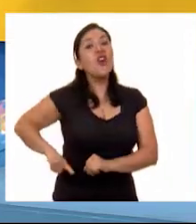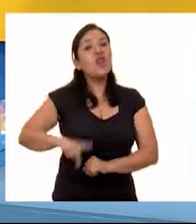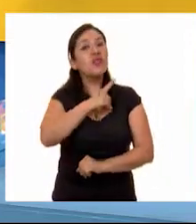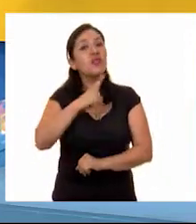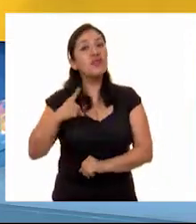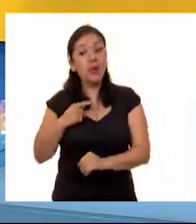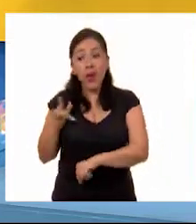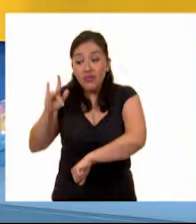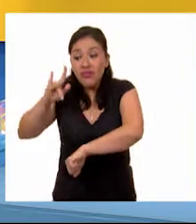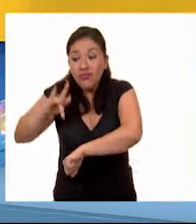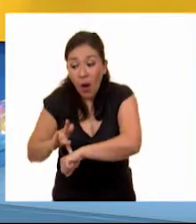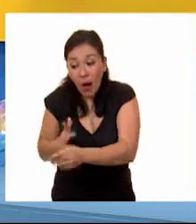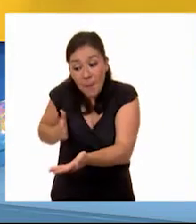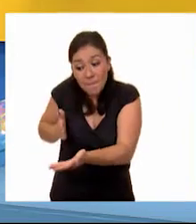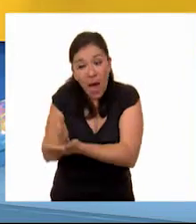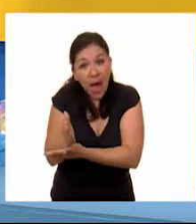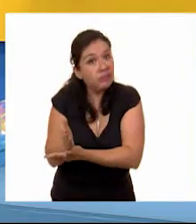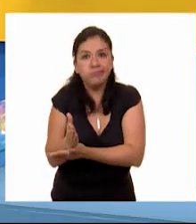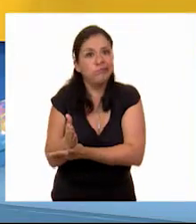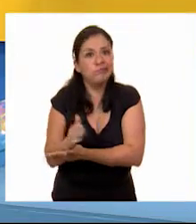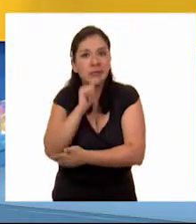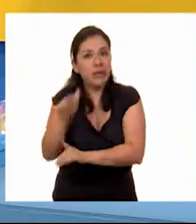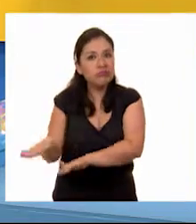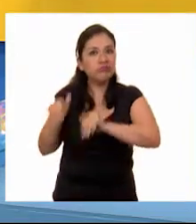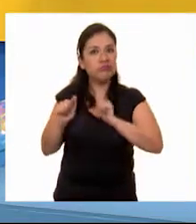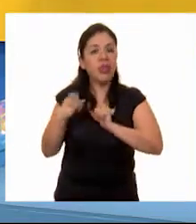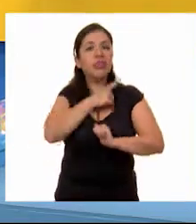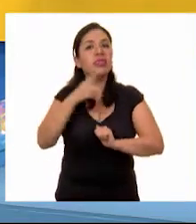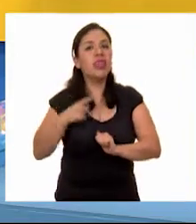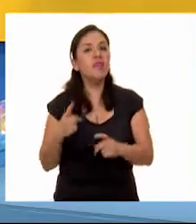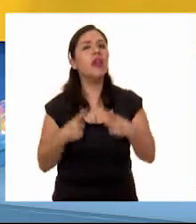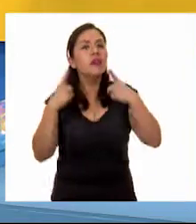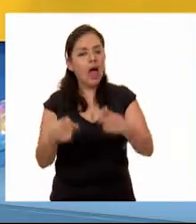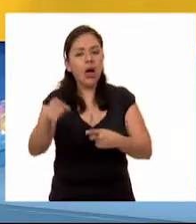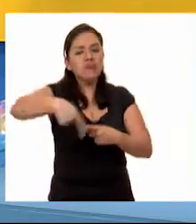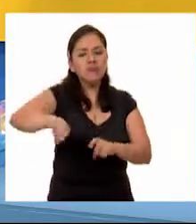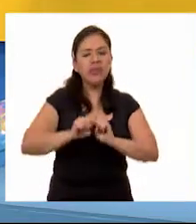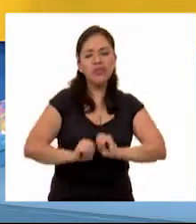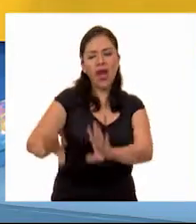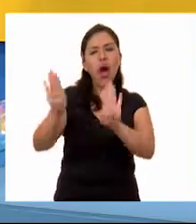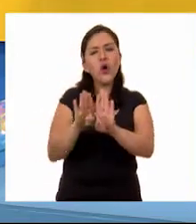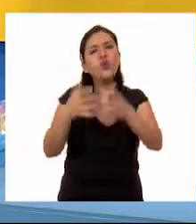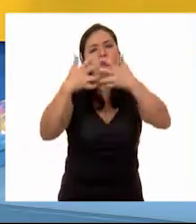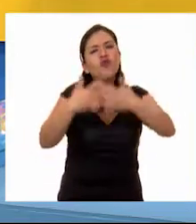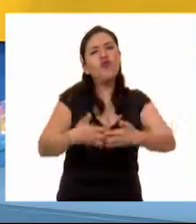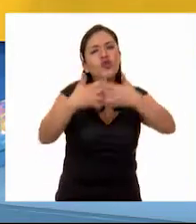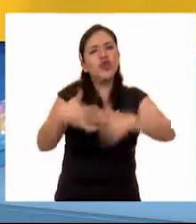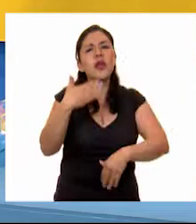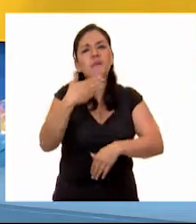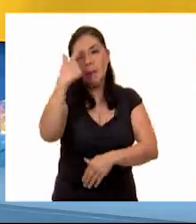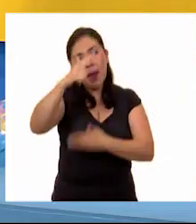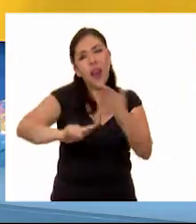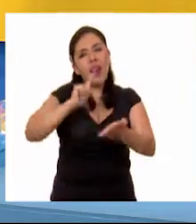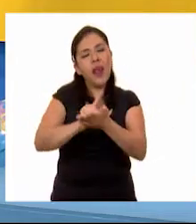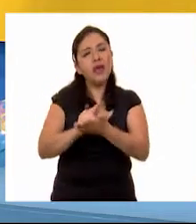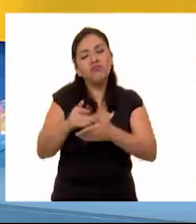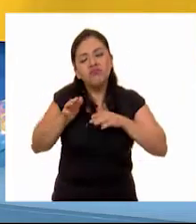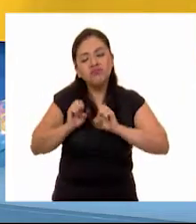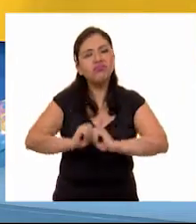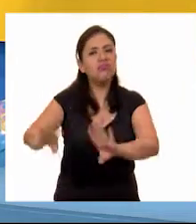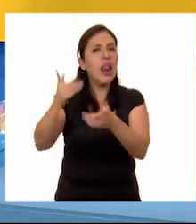reducir al mínimo su intervención en la economía y limitarse a garantizar que funcionen las leyes que protegen al mercado y a la libertad de